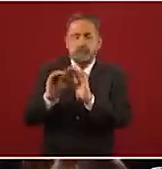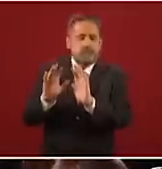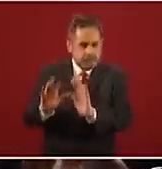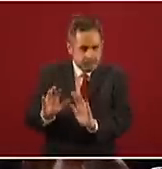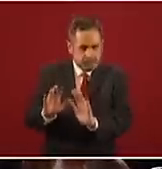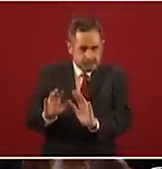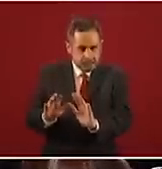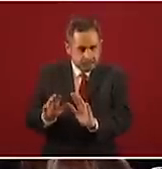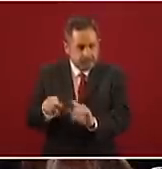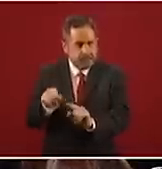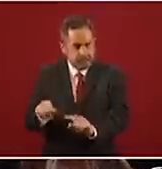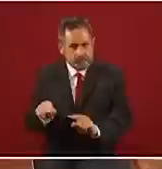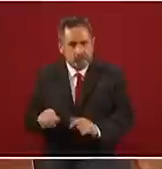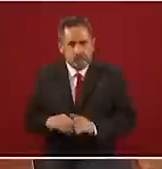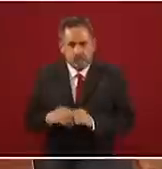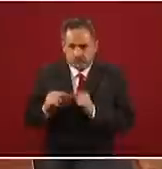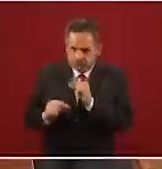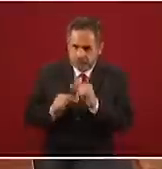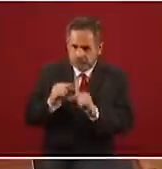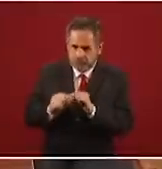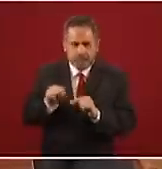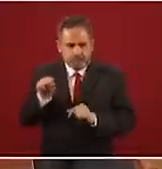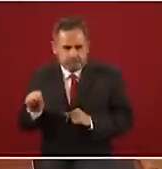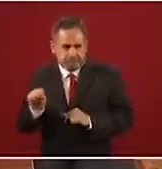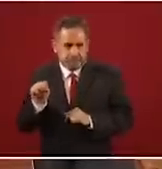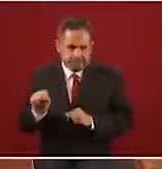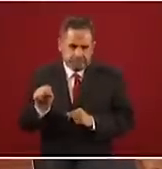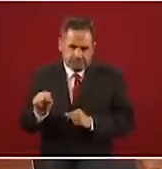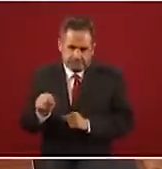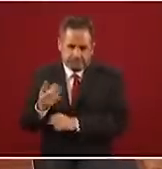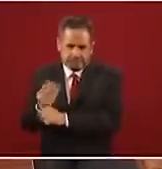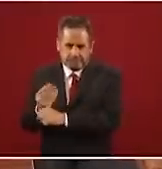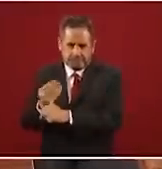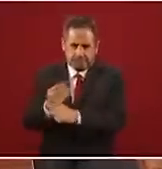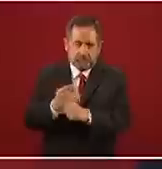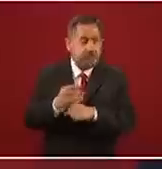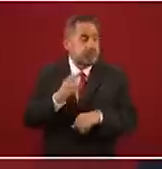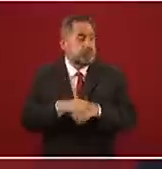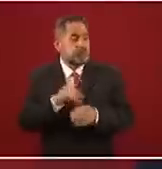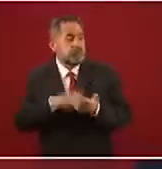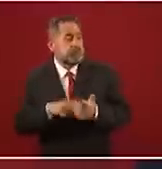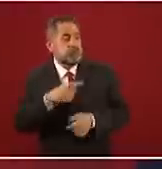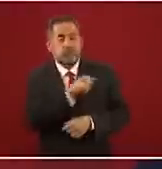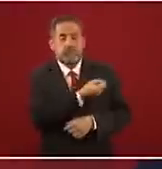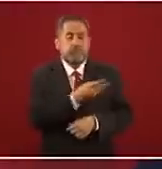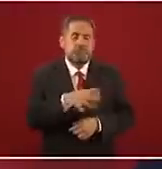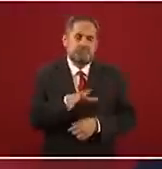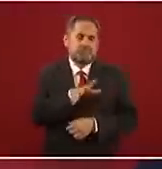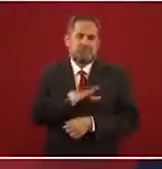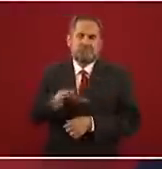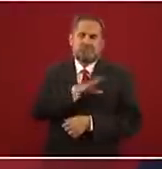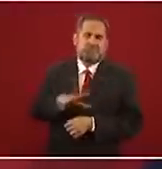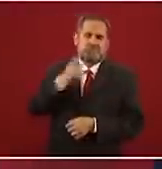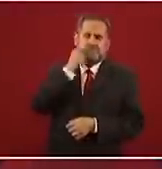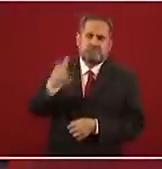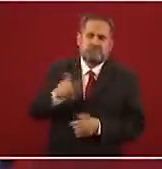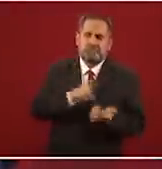ir poco a poco, porque hay resistencias. O sea,